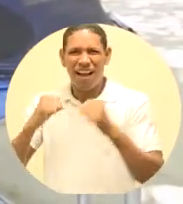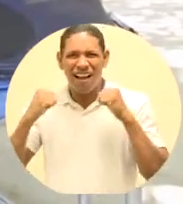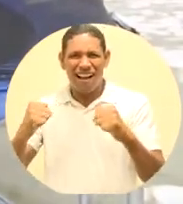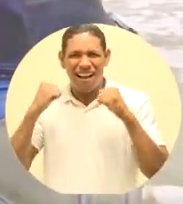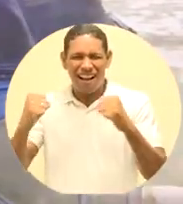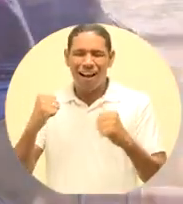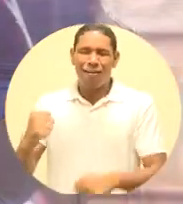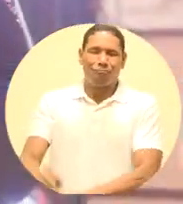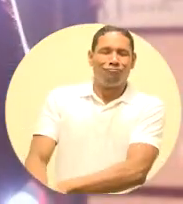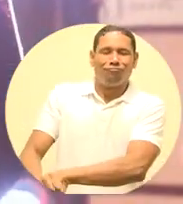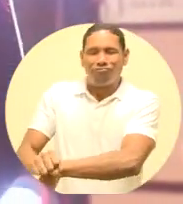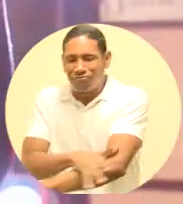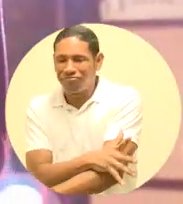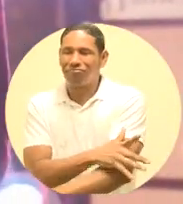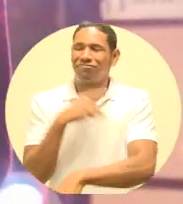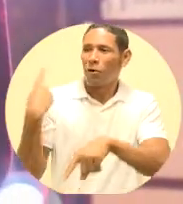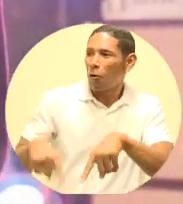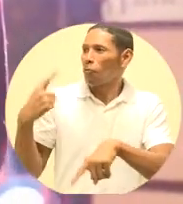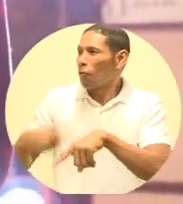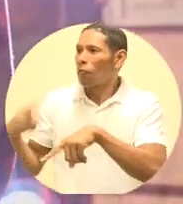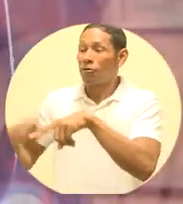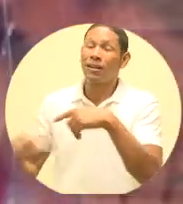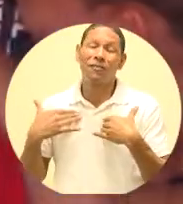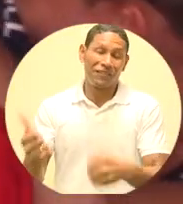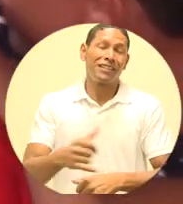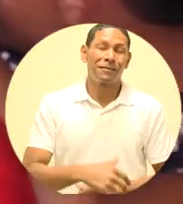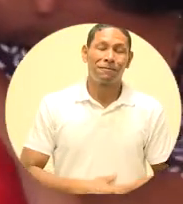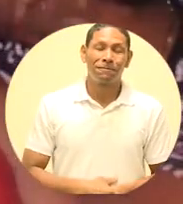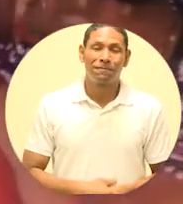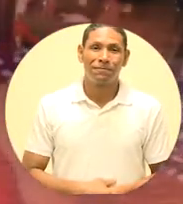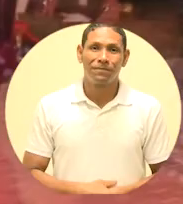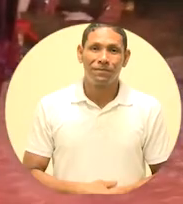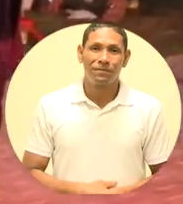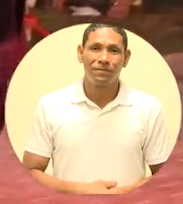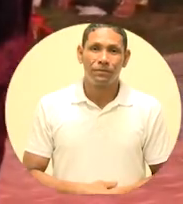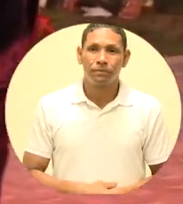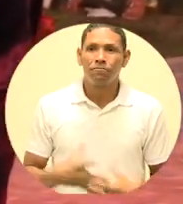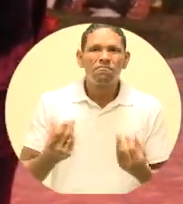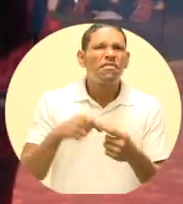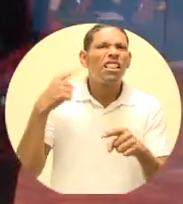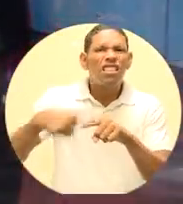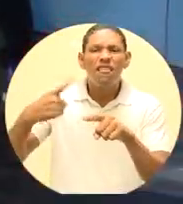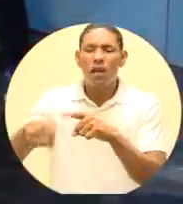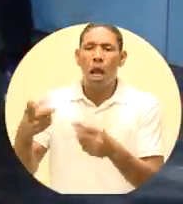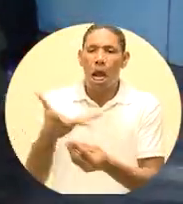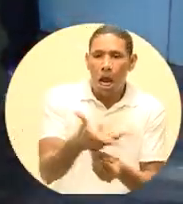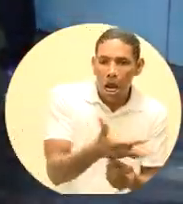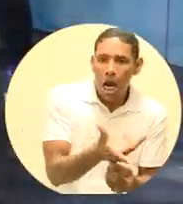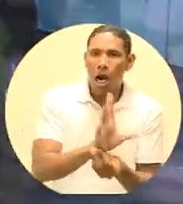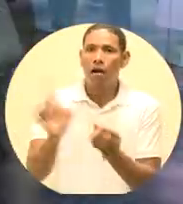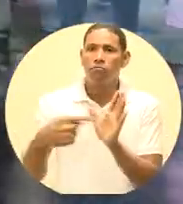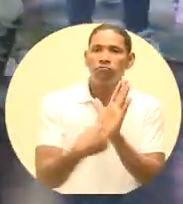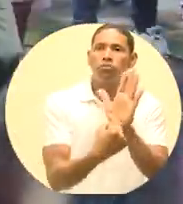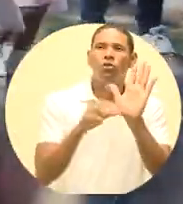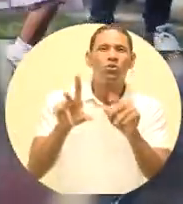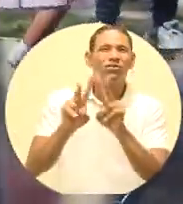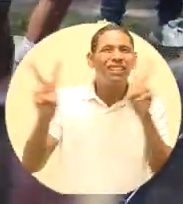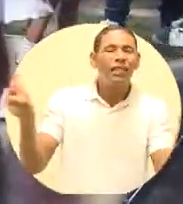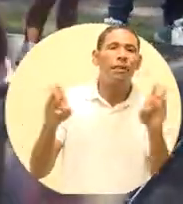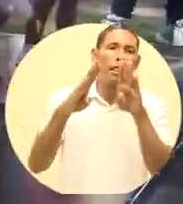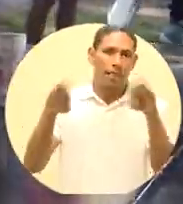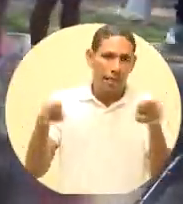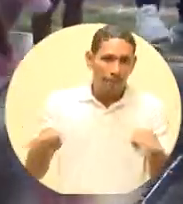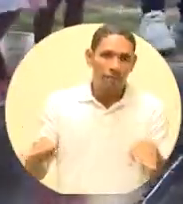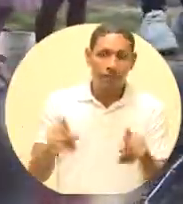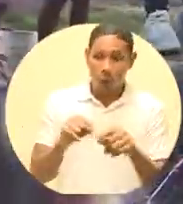barra, ver toda la gente emocionada por estos concursos, muy feliz. La celebración contó con muestras artísticas y obras alusivas a